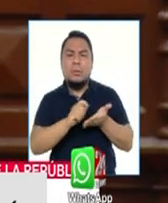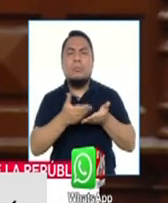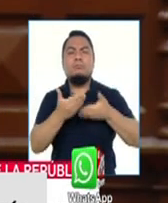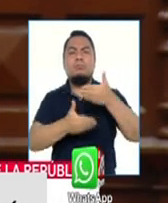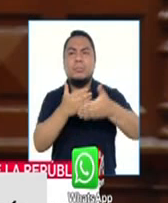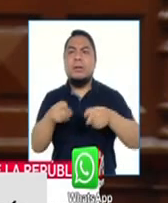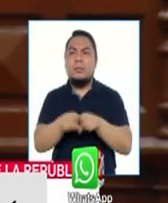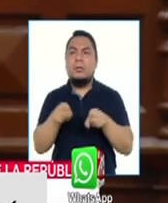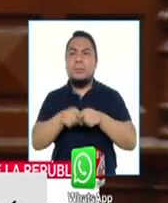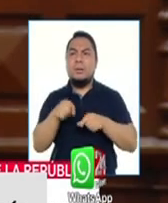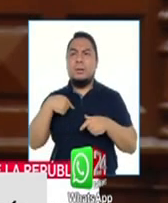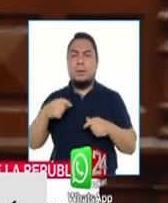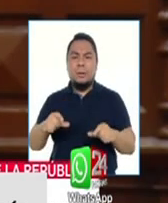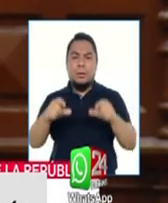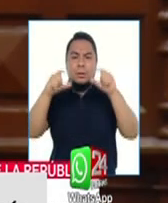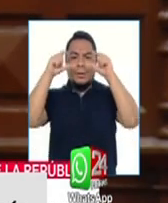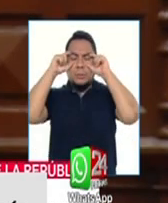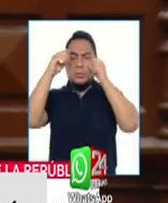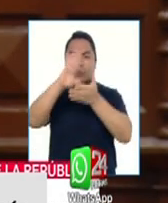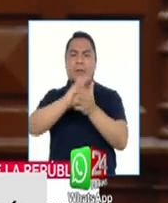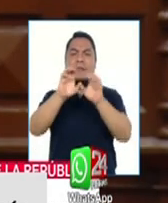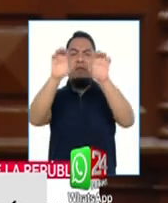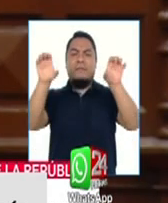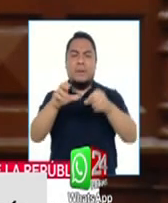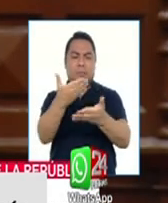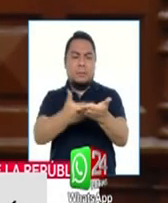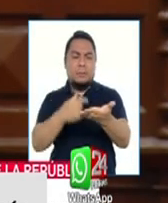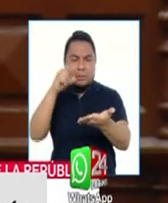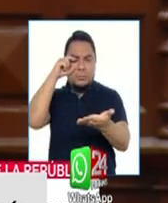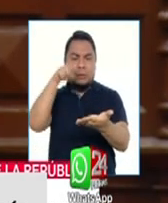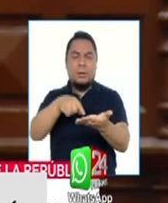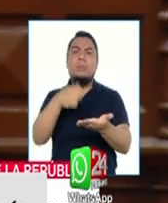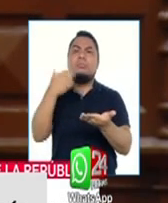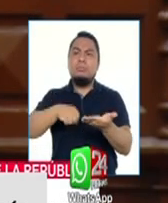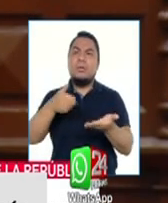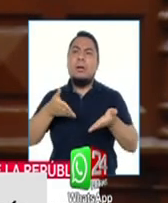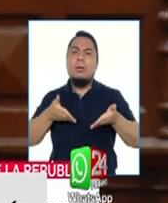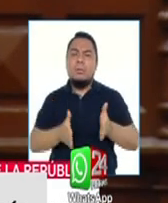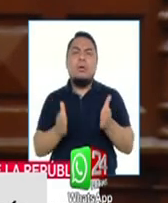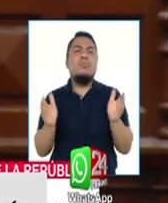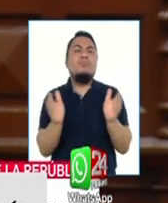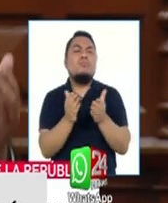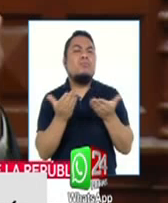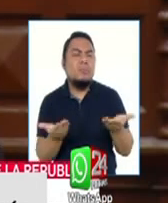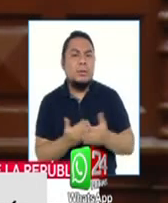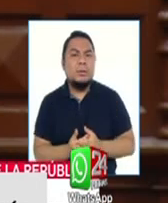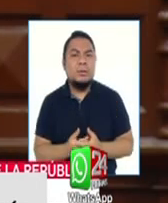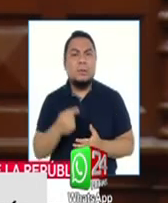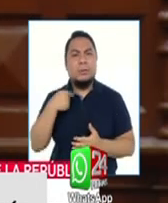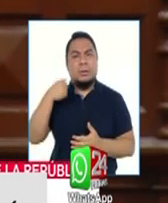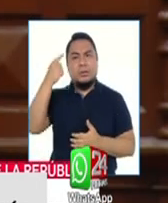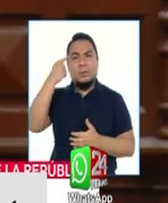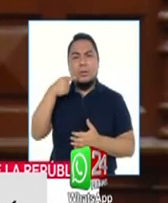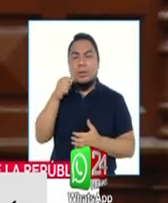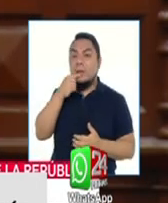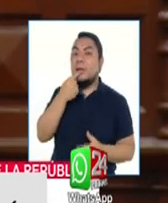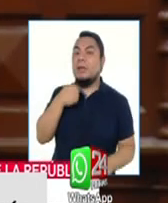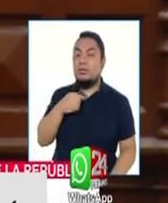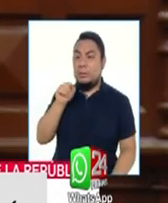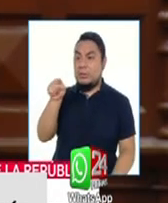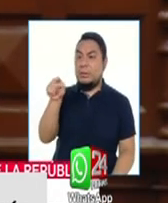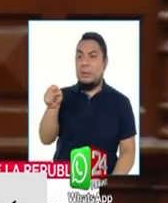aquel certificado que nació muy pequeñito le hago una seña